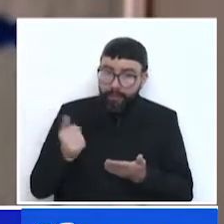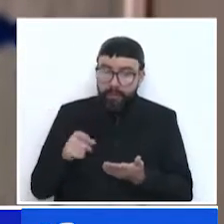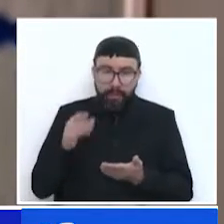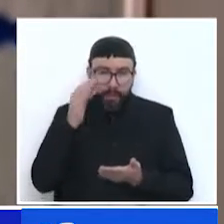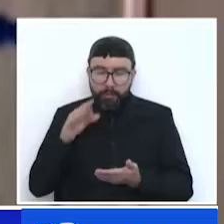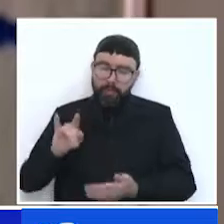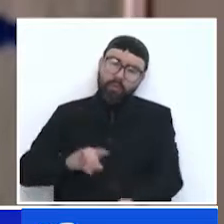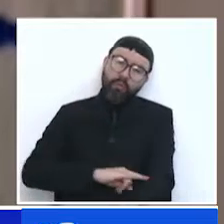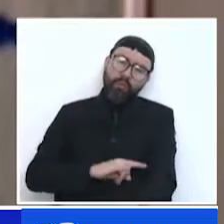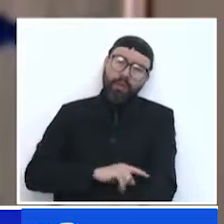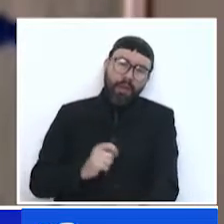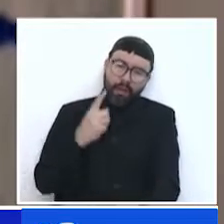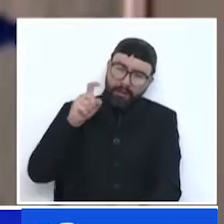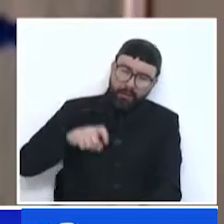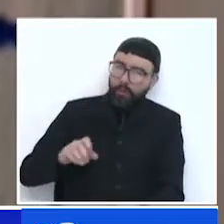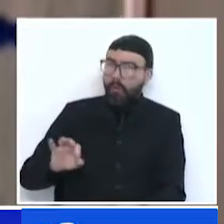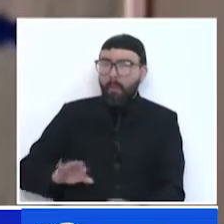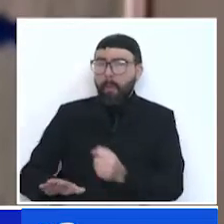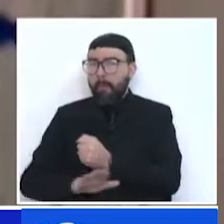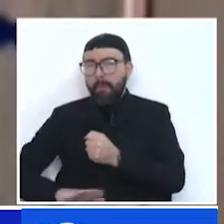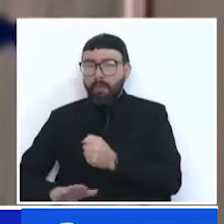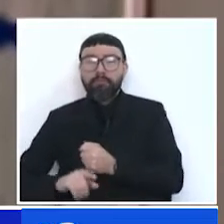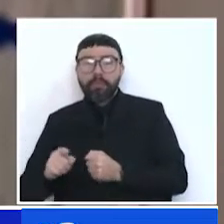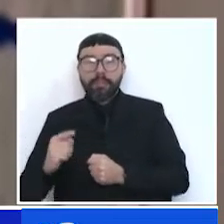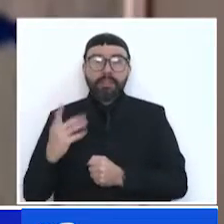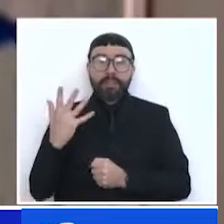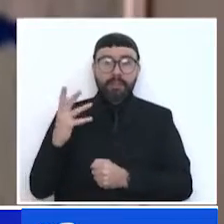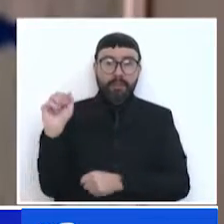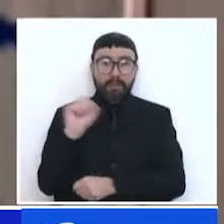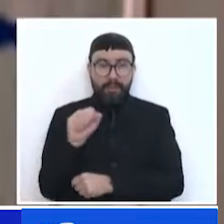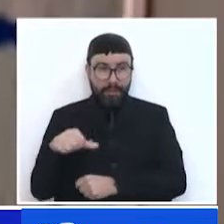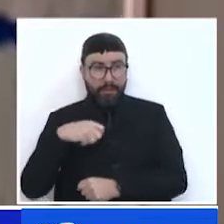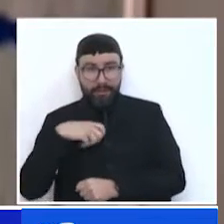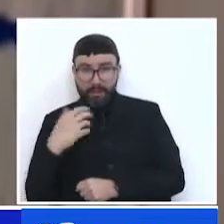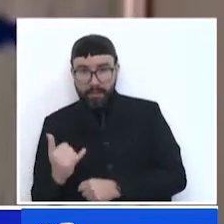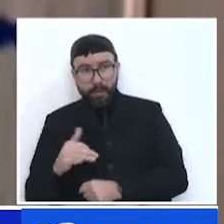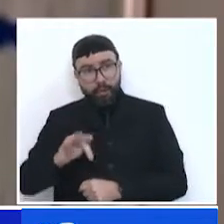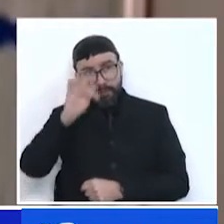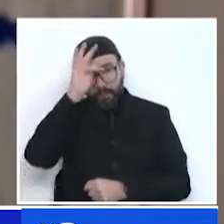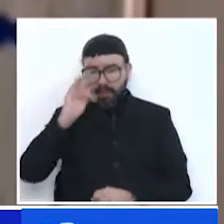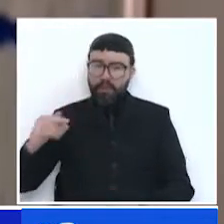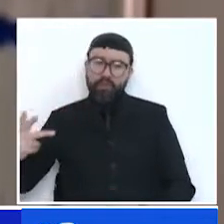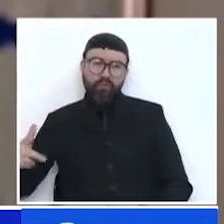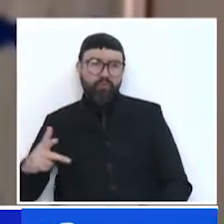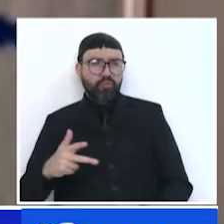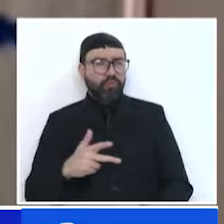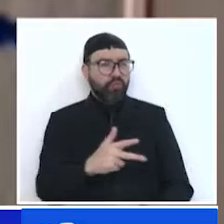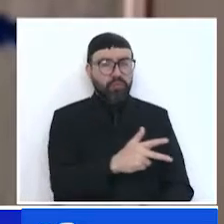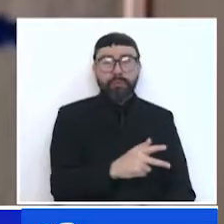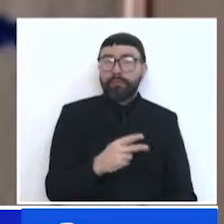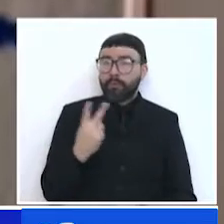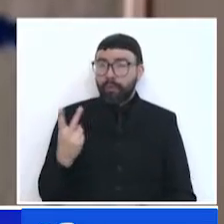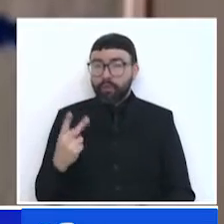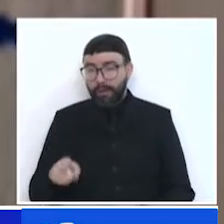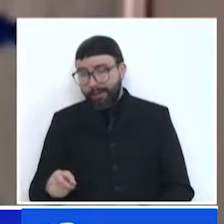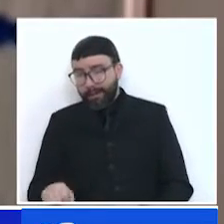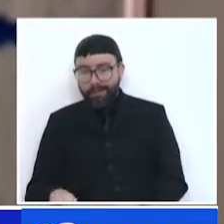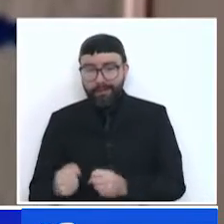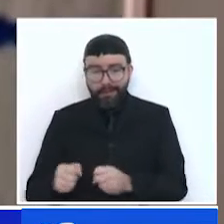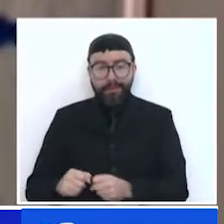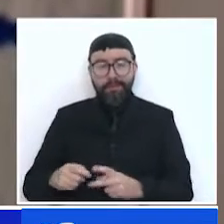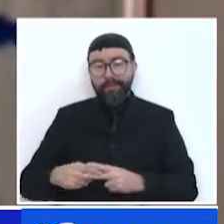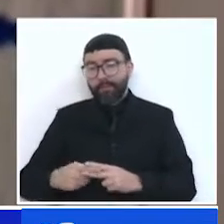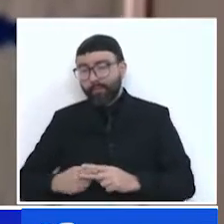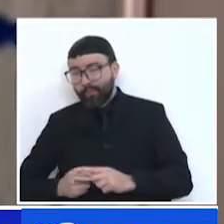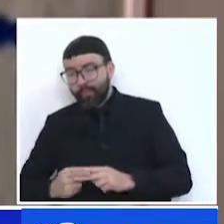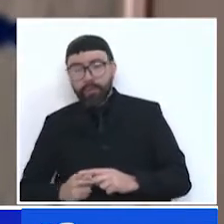básica, en tanto y cuanto de 5 vehículos que tenía el hospital, 2 están varados por motor, 1 se accidentó y tenemos